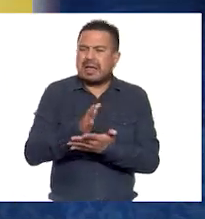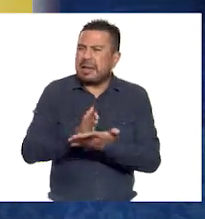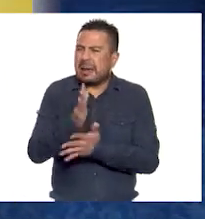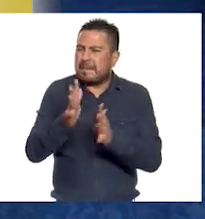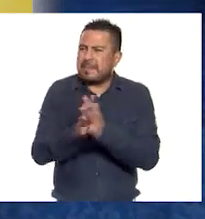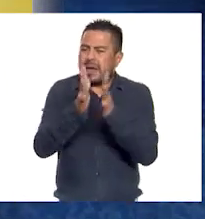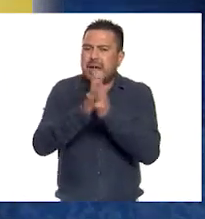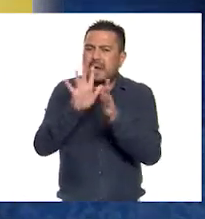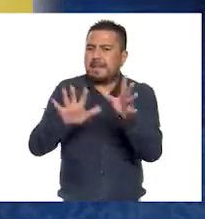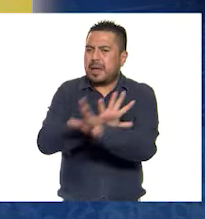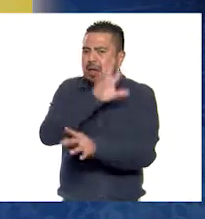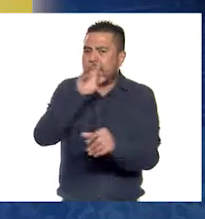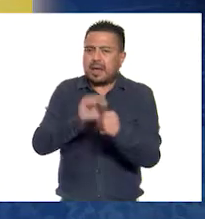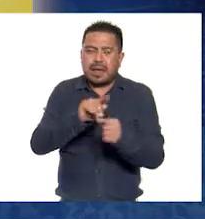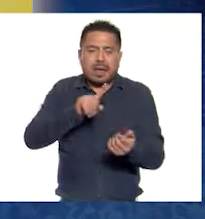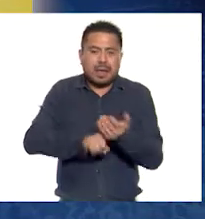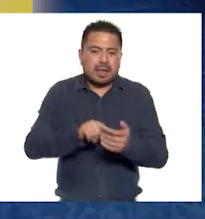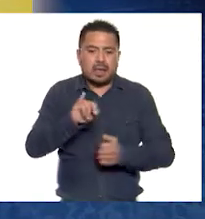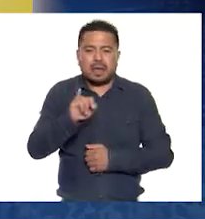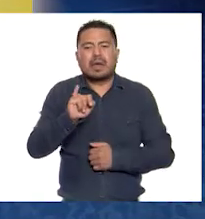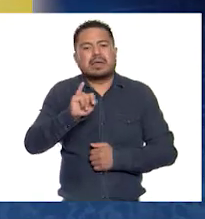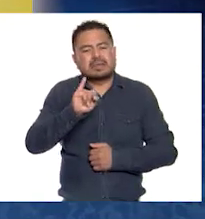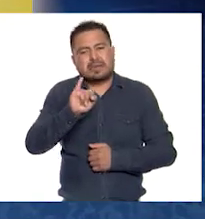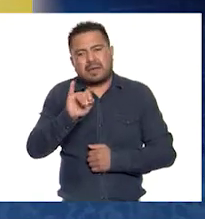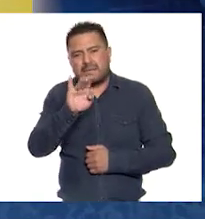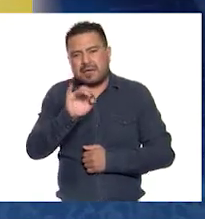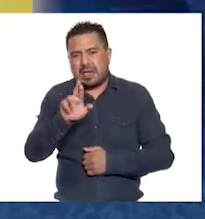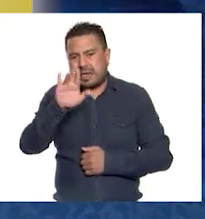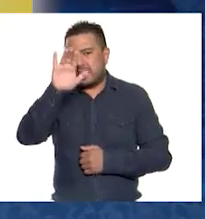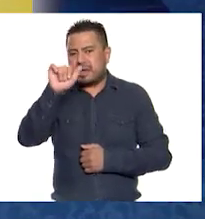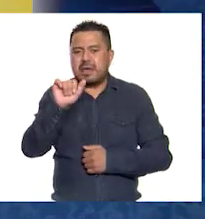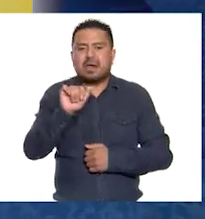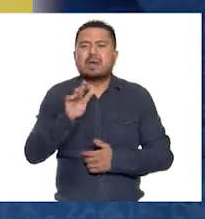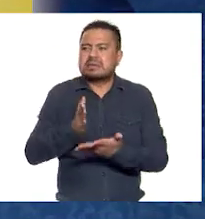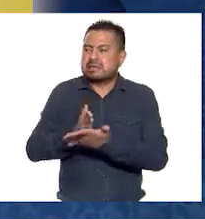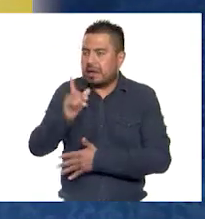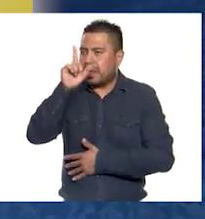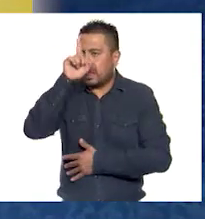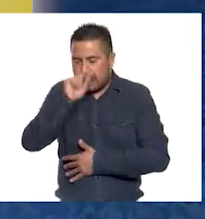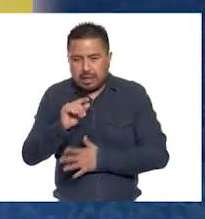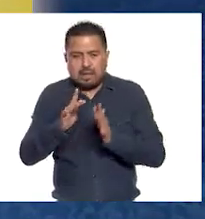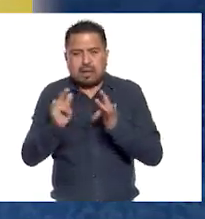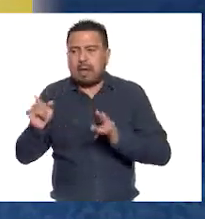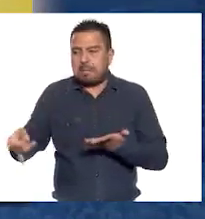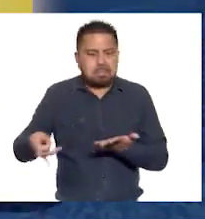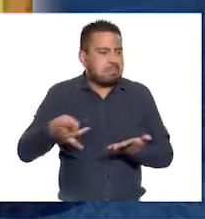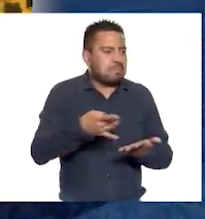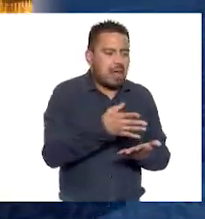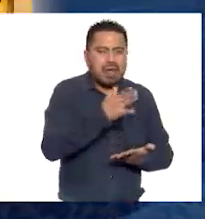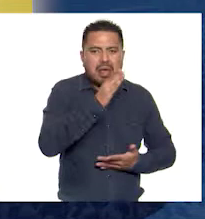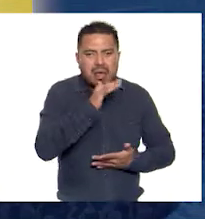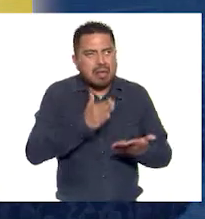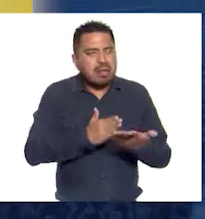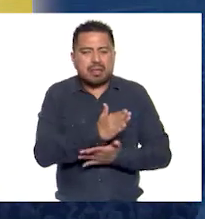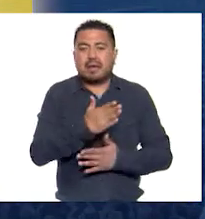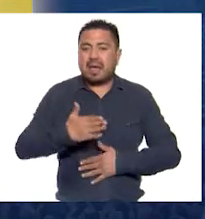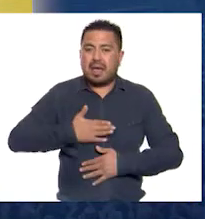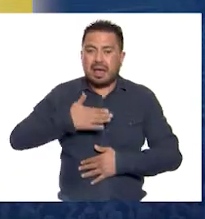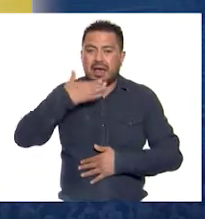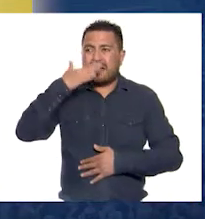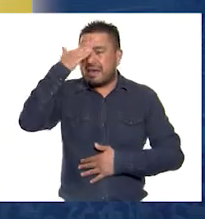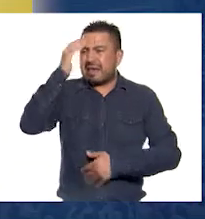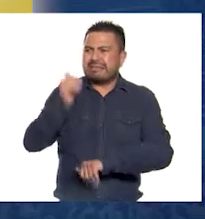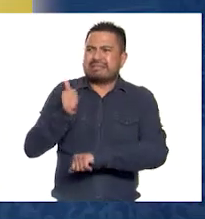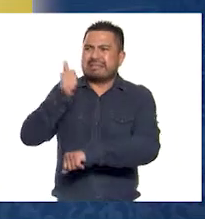mayor parte de la península ibérica. Intentaron conquistar Francia, pero fueron derrotados. Los árabes